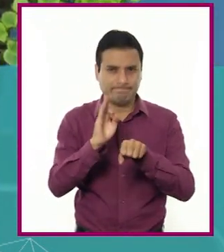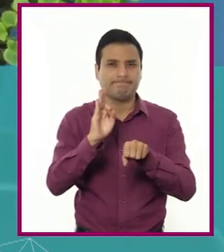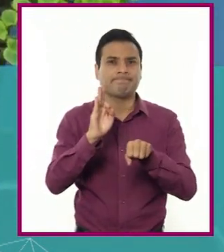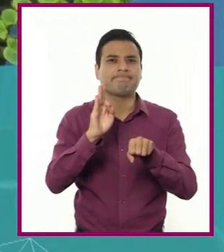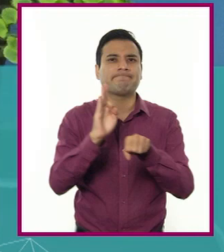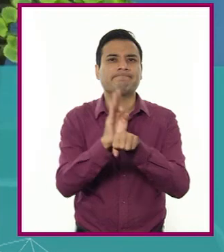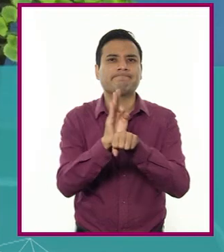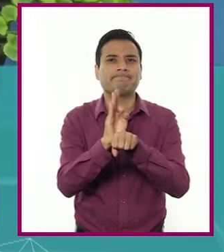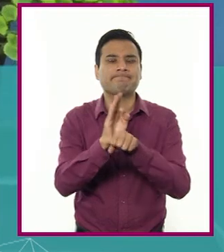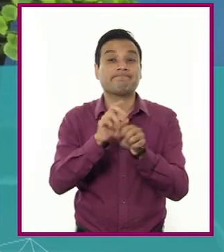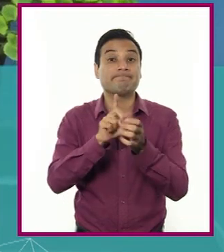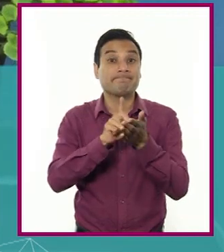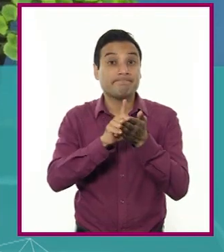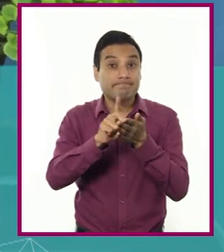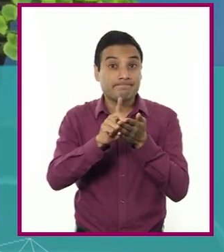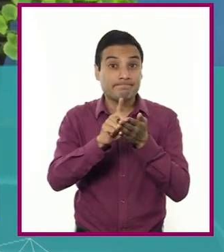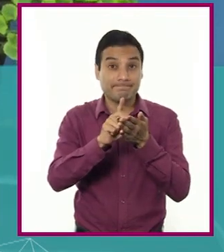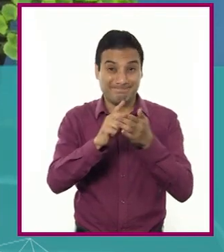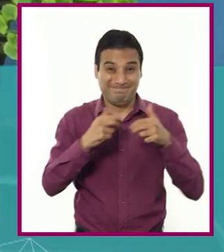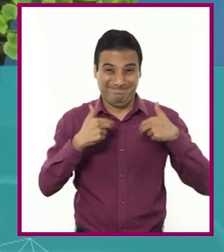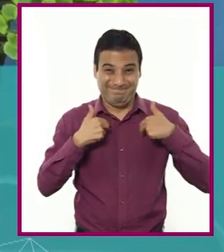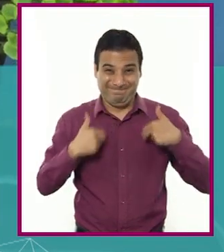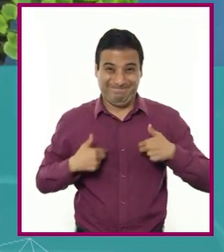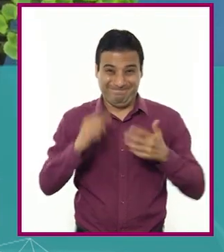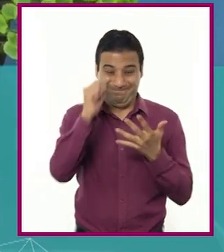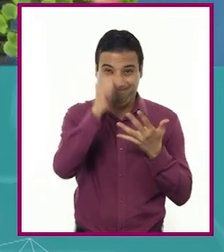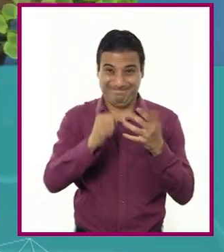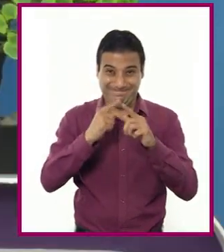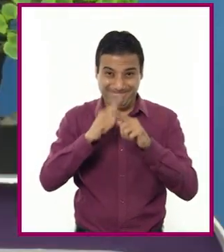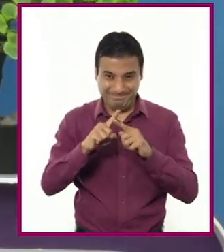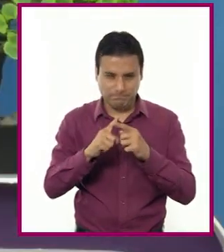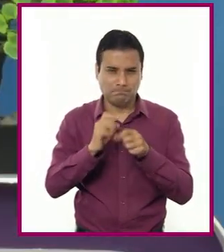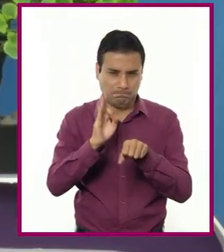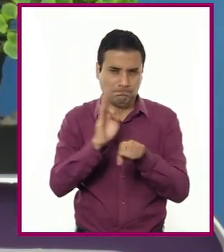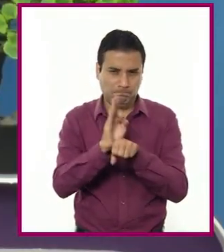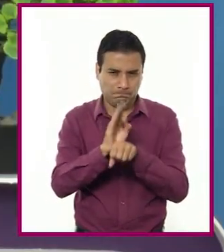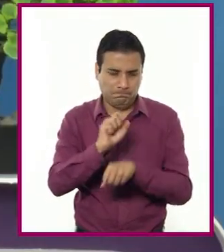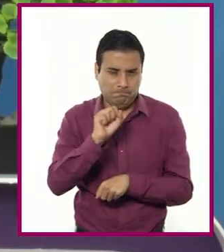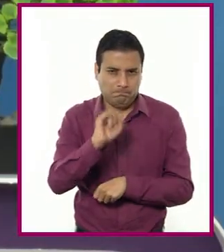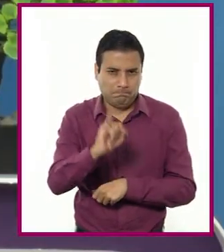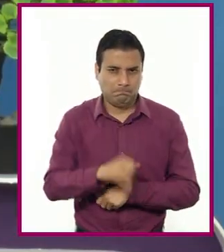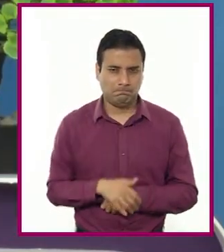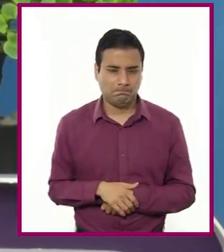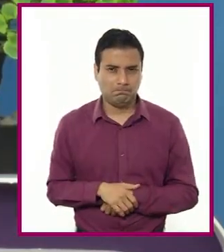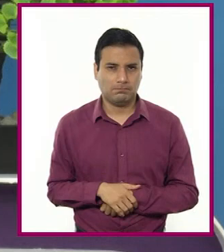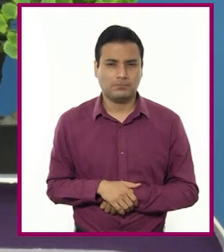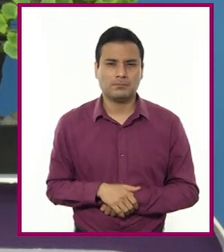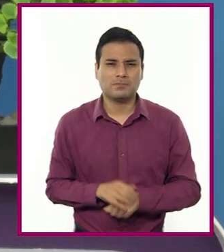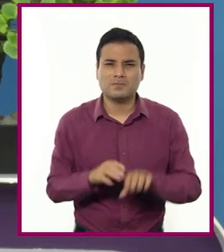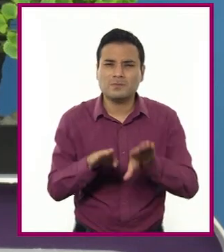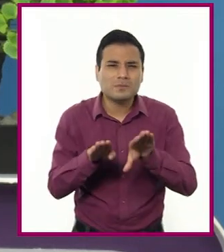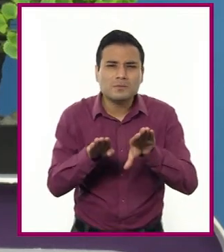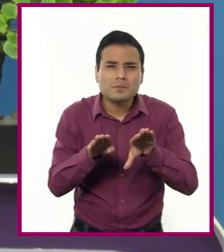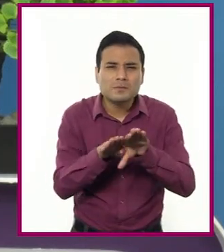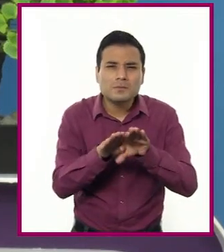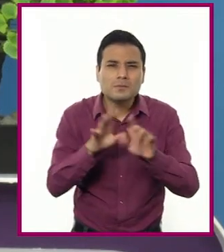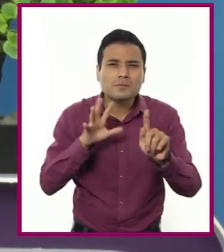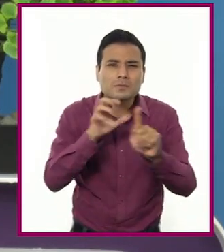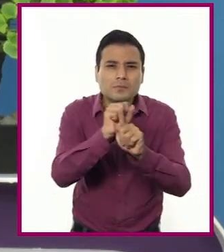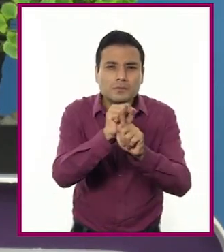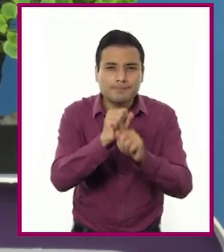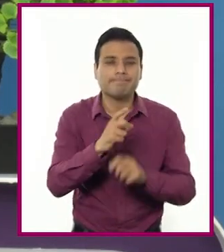el ejercicio de los derechos humanos de todas y todos. Para lograrlo, es indispensable